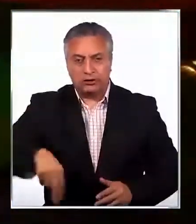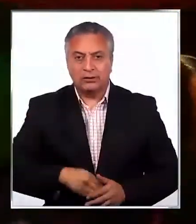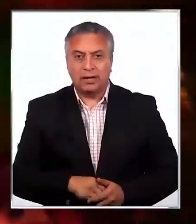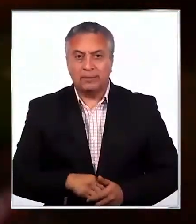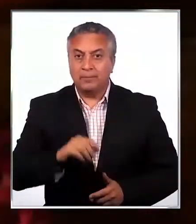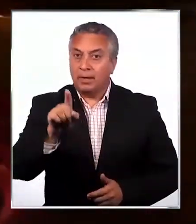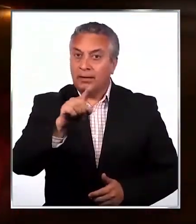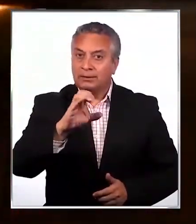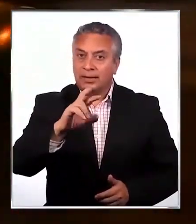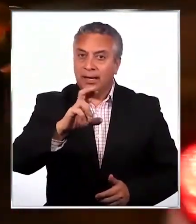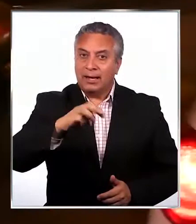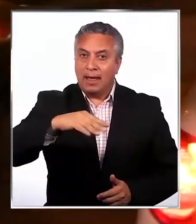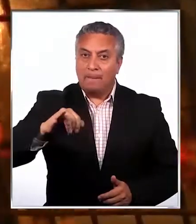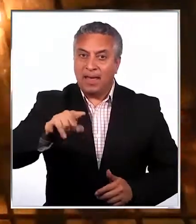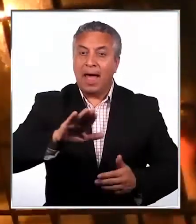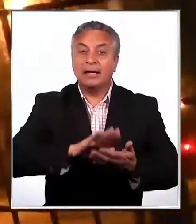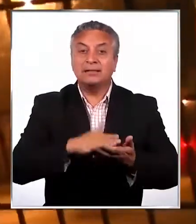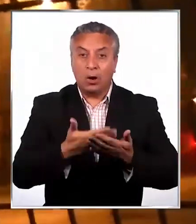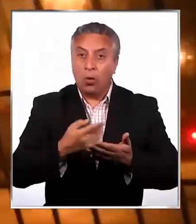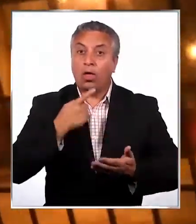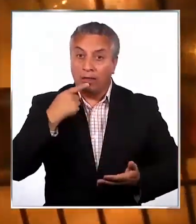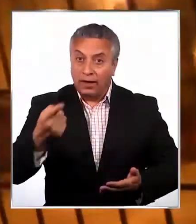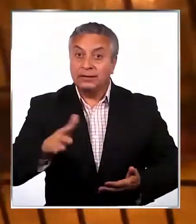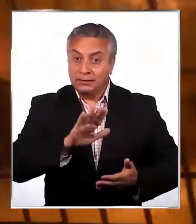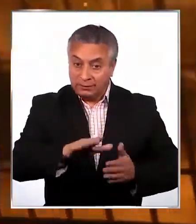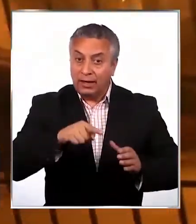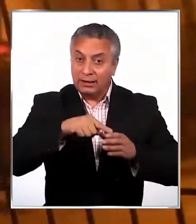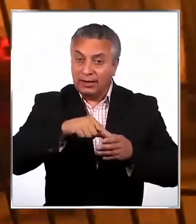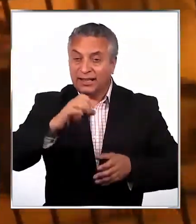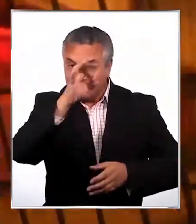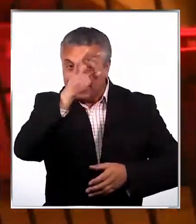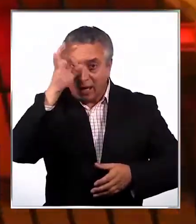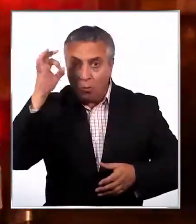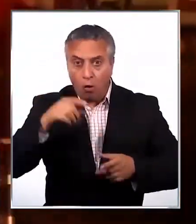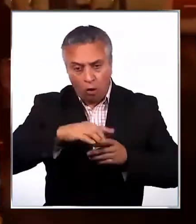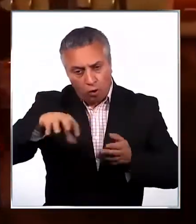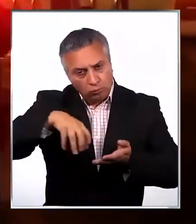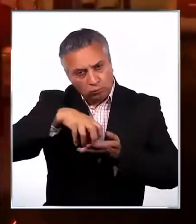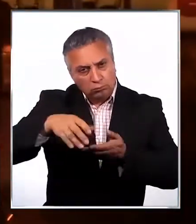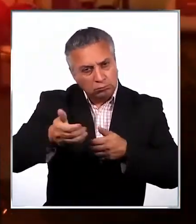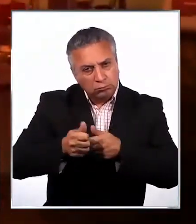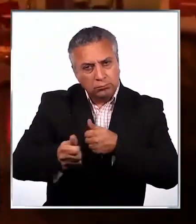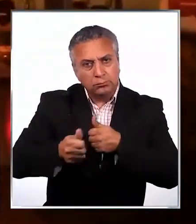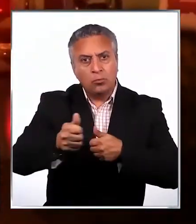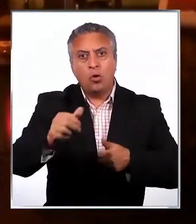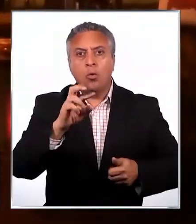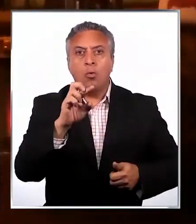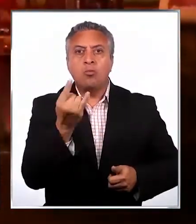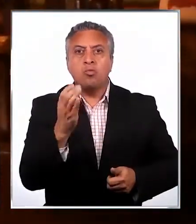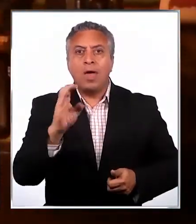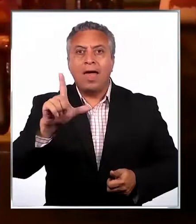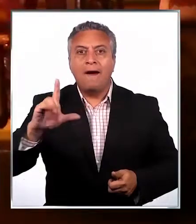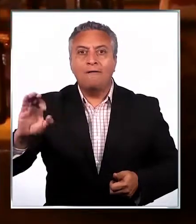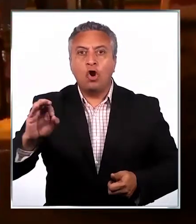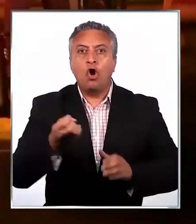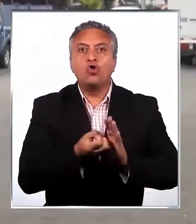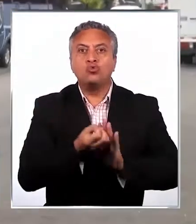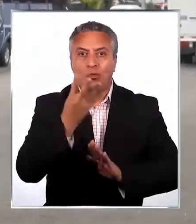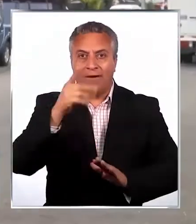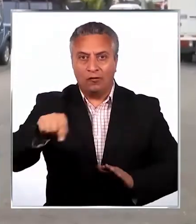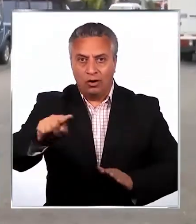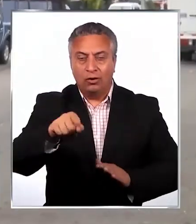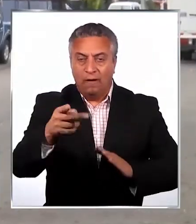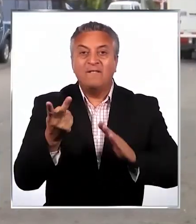La Seremi de Salud de la Araucanía fue advertida que en la zona norte de la comuna de Temuco, sector Pueblo Nuevo, vecinos estaban denunciando